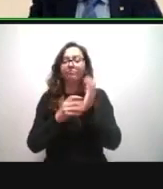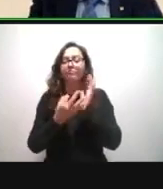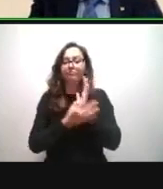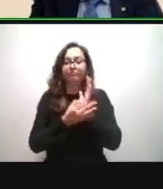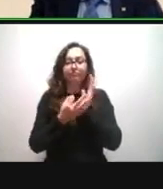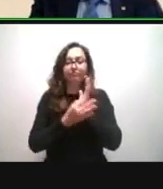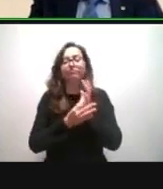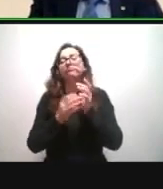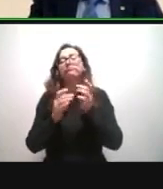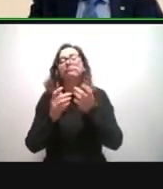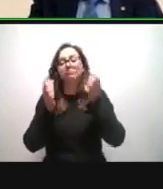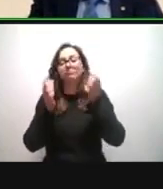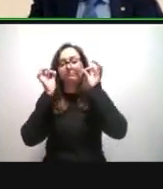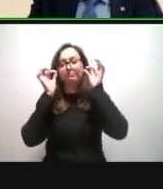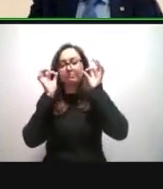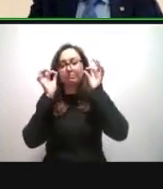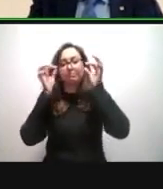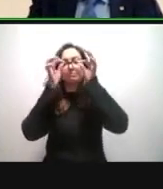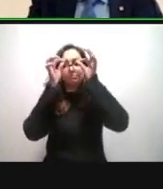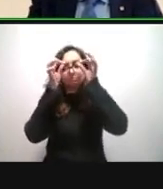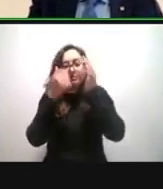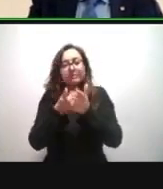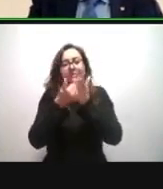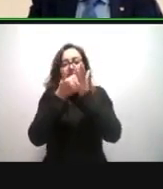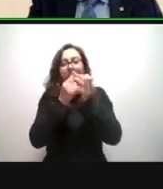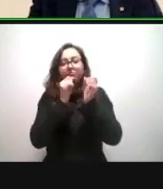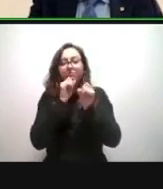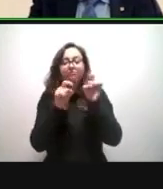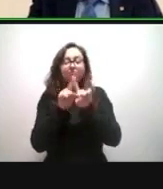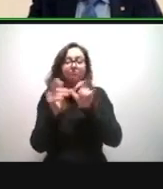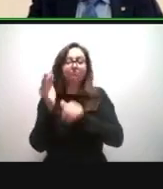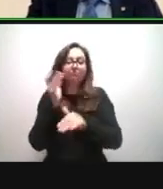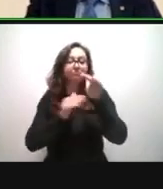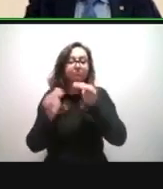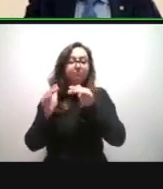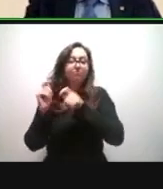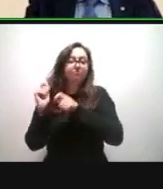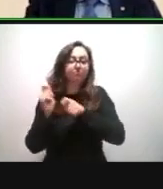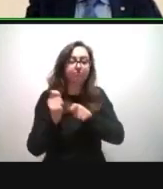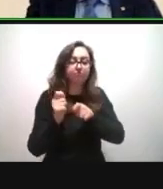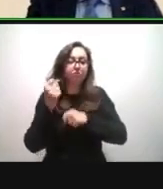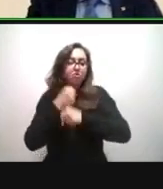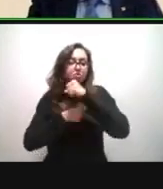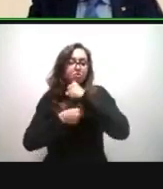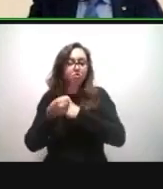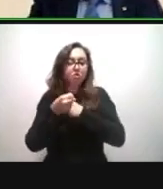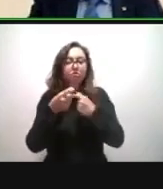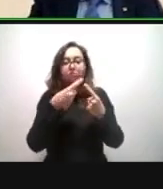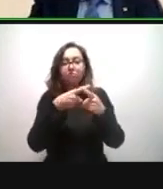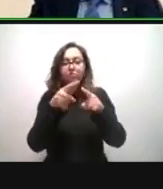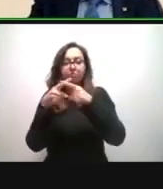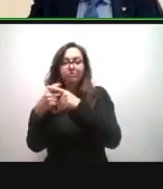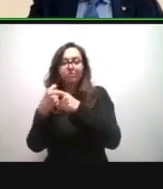que ocurre muy frecuentemente con las artes marciales, la lucha, el box y otro tipo de deportes, deforma la cara